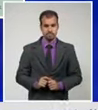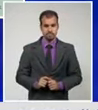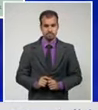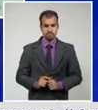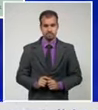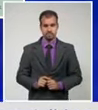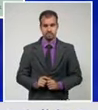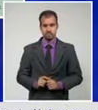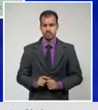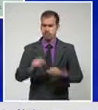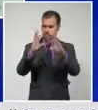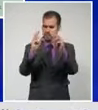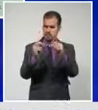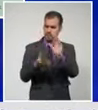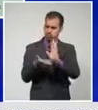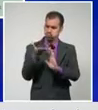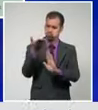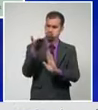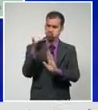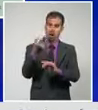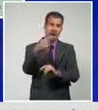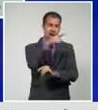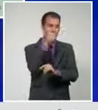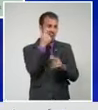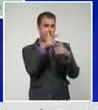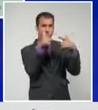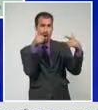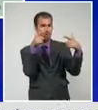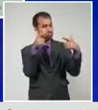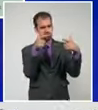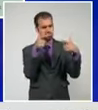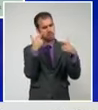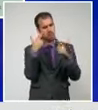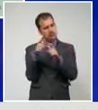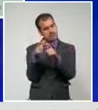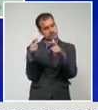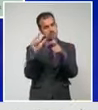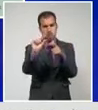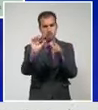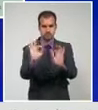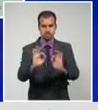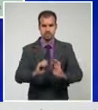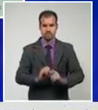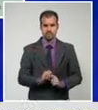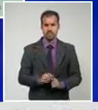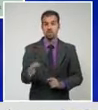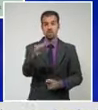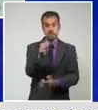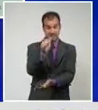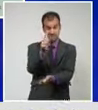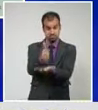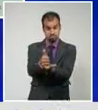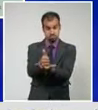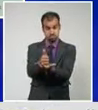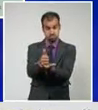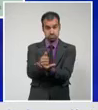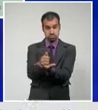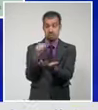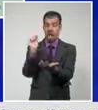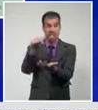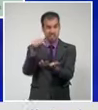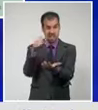es tan elevada como en días anteriores. Municipio Camagüey, que además es donde esta provincia ha estado teniendo la